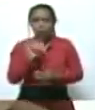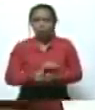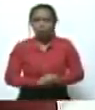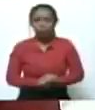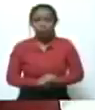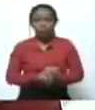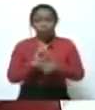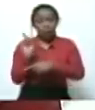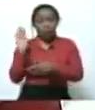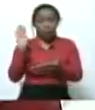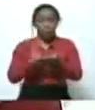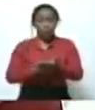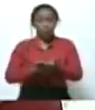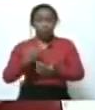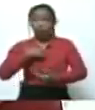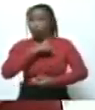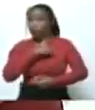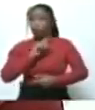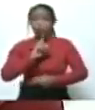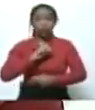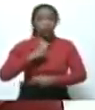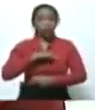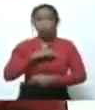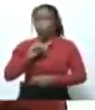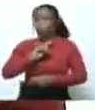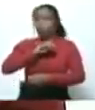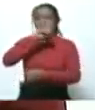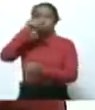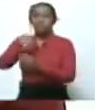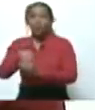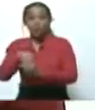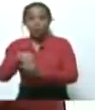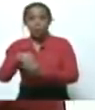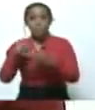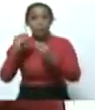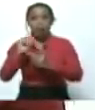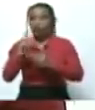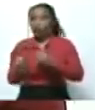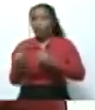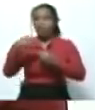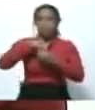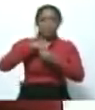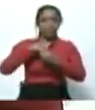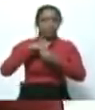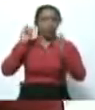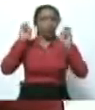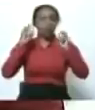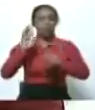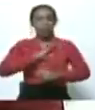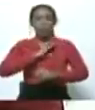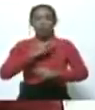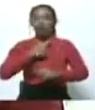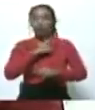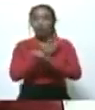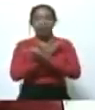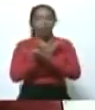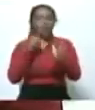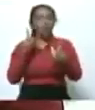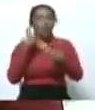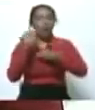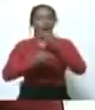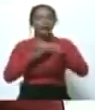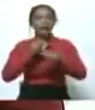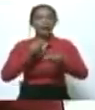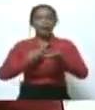Esa es la posición nuestra. No nos metemos en los asuntos internos de nadie, para que no se metan en los asuntos internos nuestros. Nosotros somos libres de tener